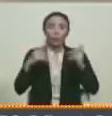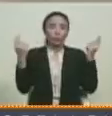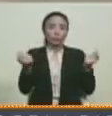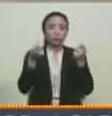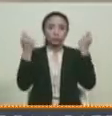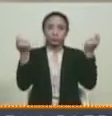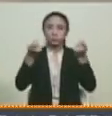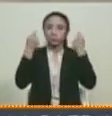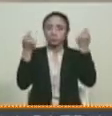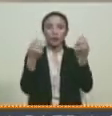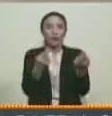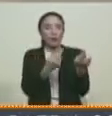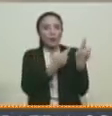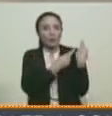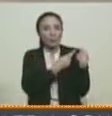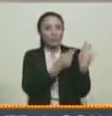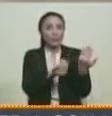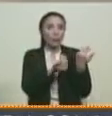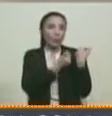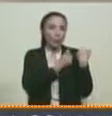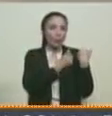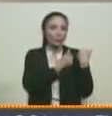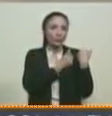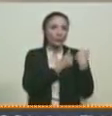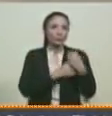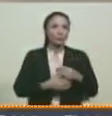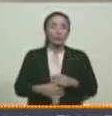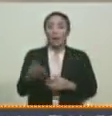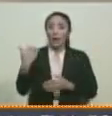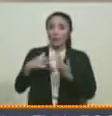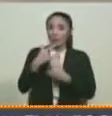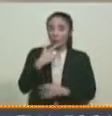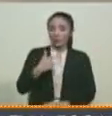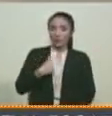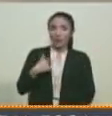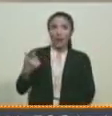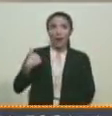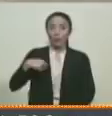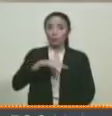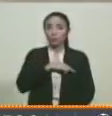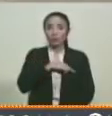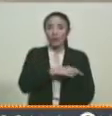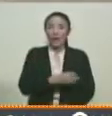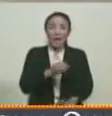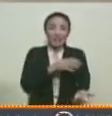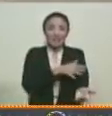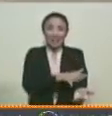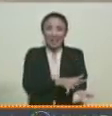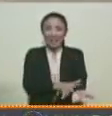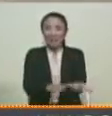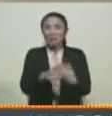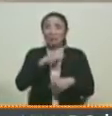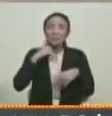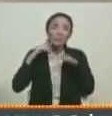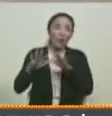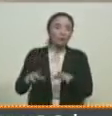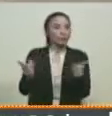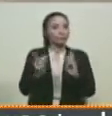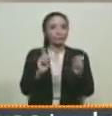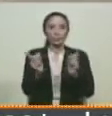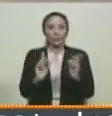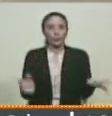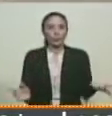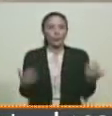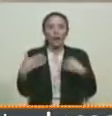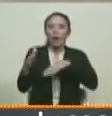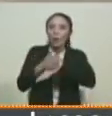comprometido a que ni, como nos decía él a nosotros, ni una gota de sangre más debe ser derramada por